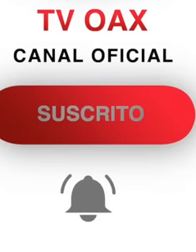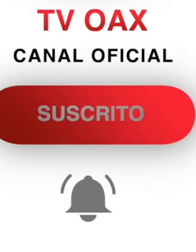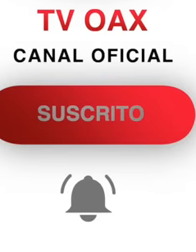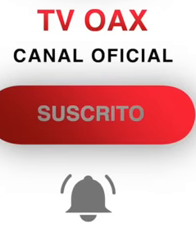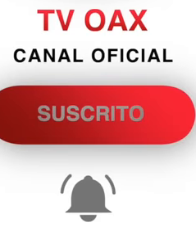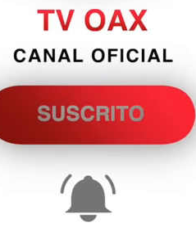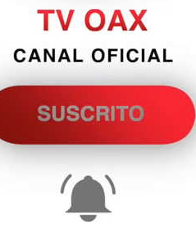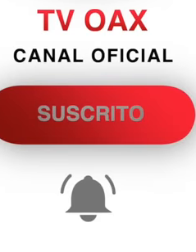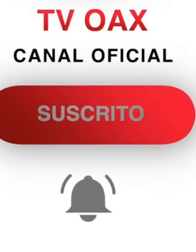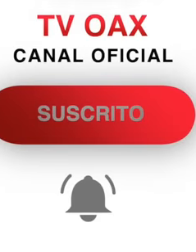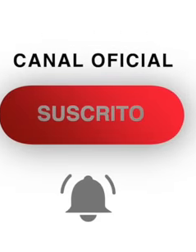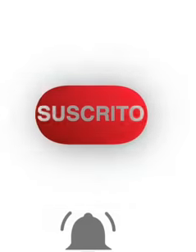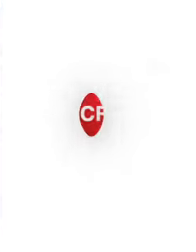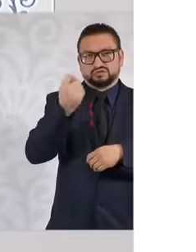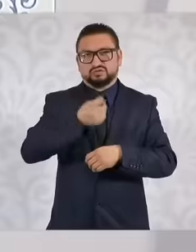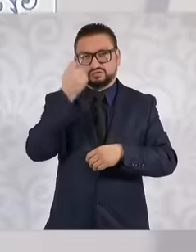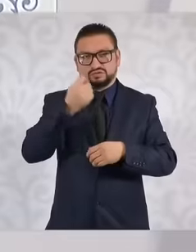tecnología,